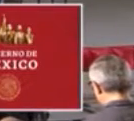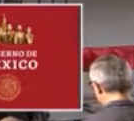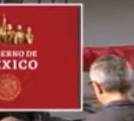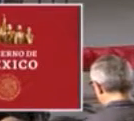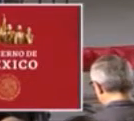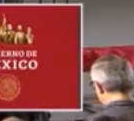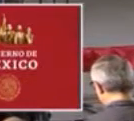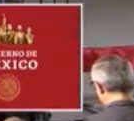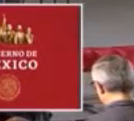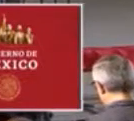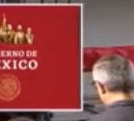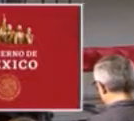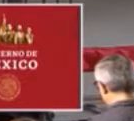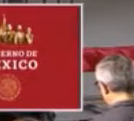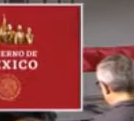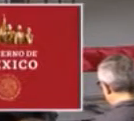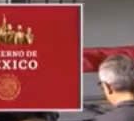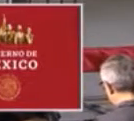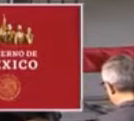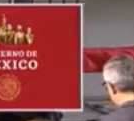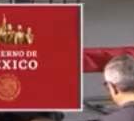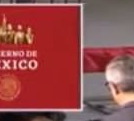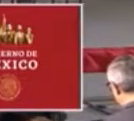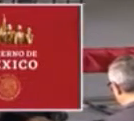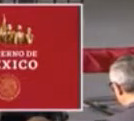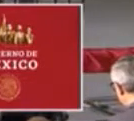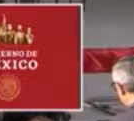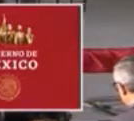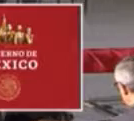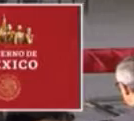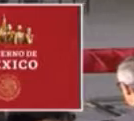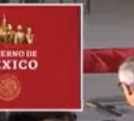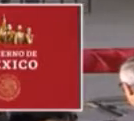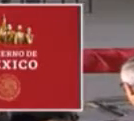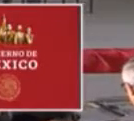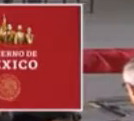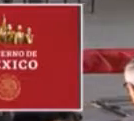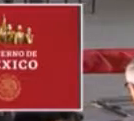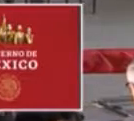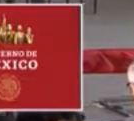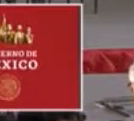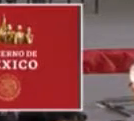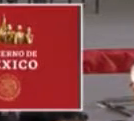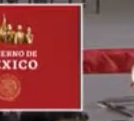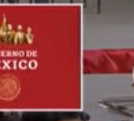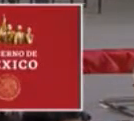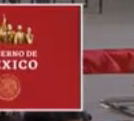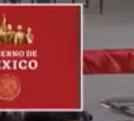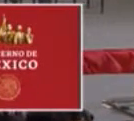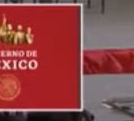y su esposo Rafael Moreno Valle, también